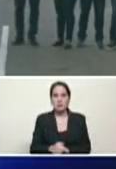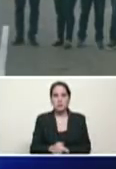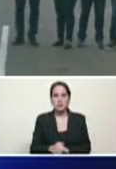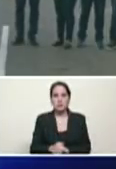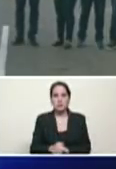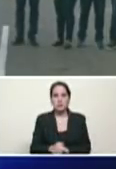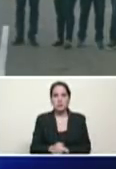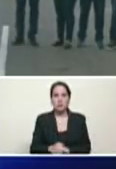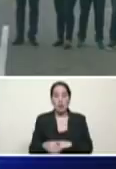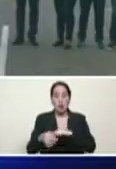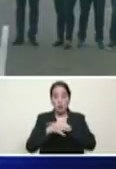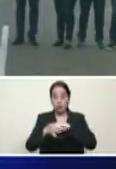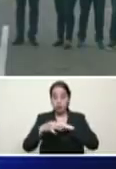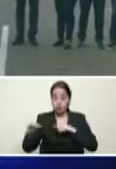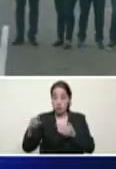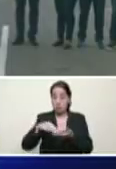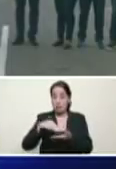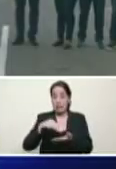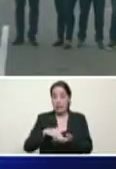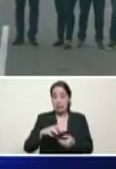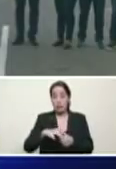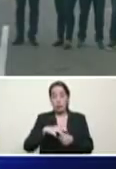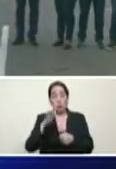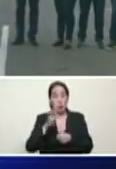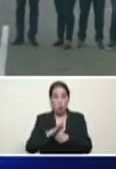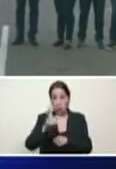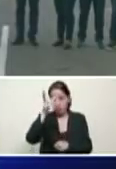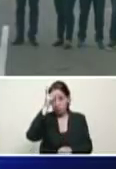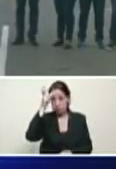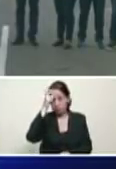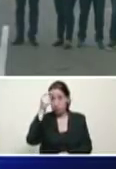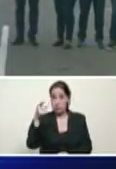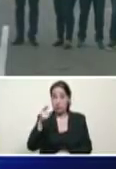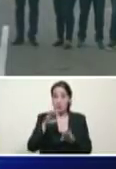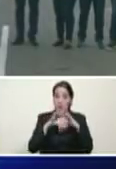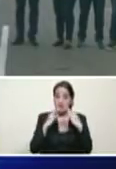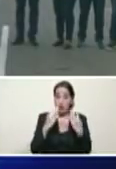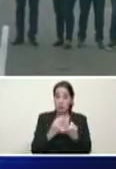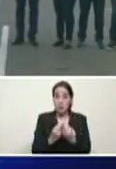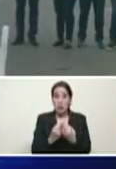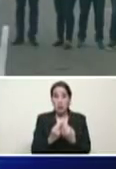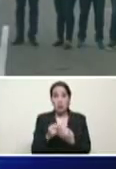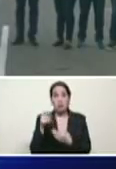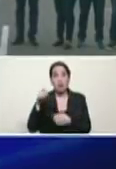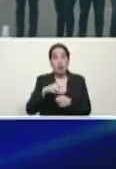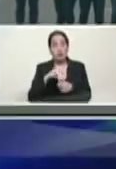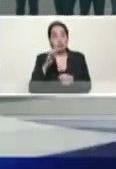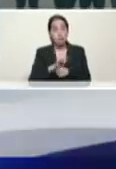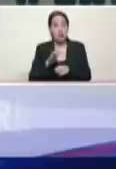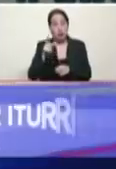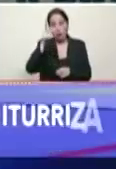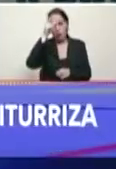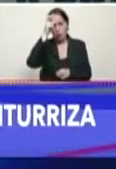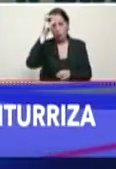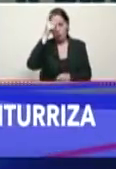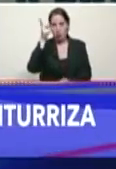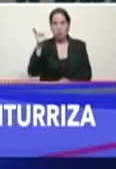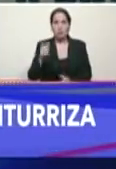municipio Miranda, de allá de Coro, mi querida Coro. Saben que mi familia, los Maduro, venimos de por allá, de